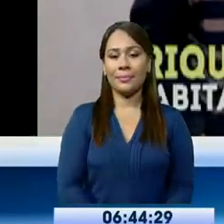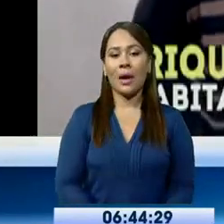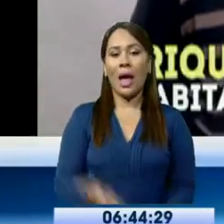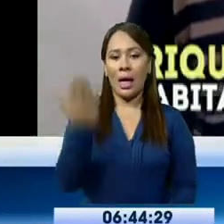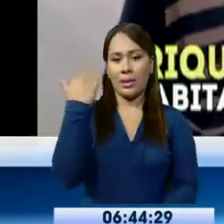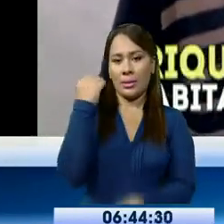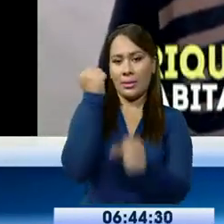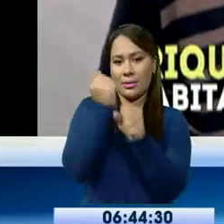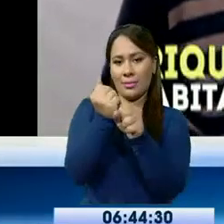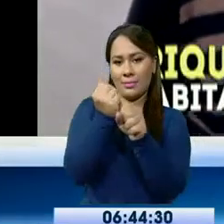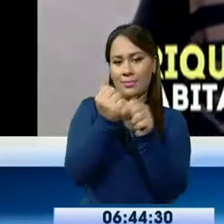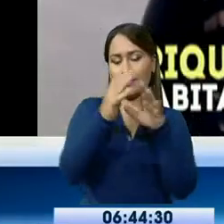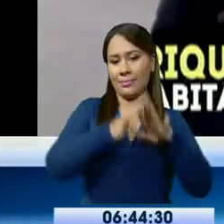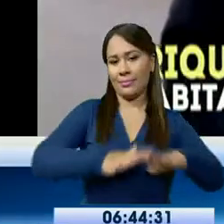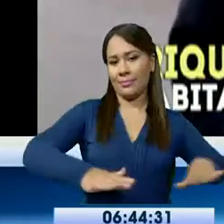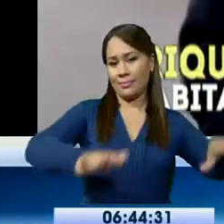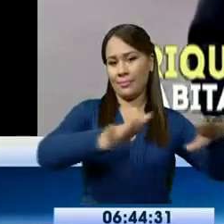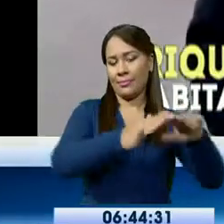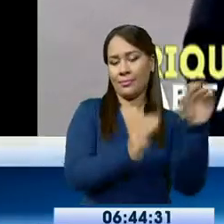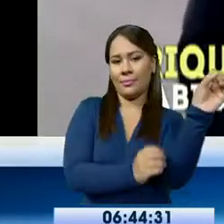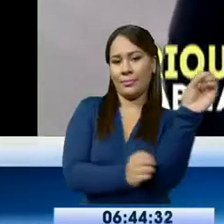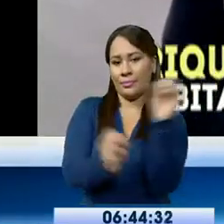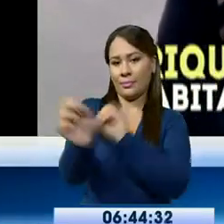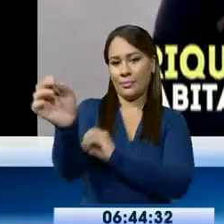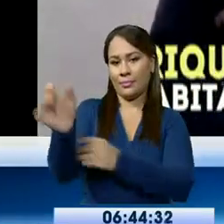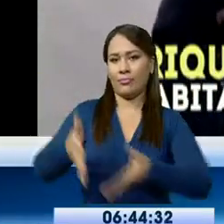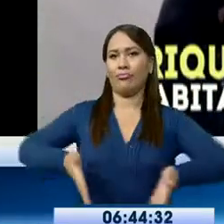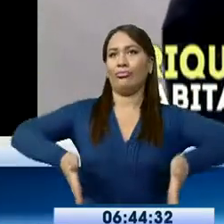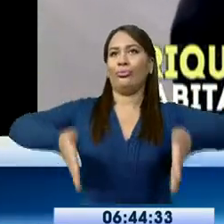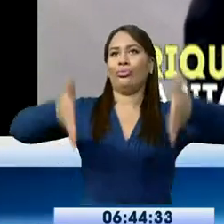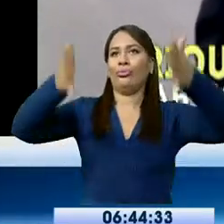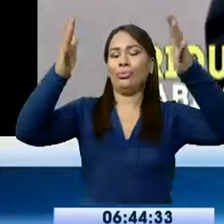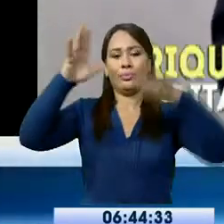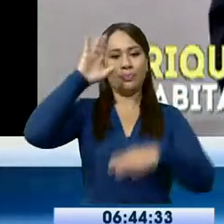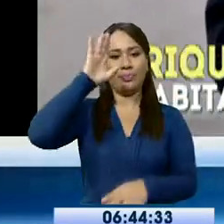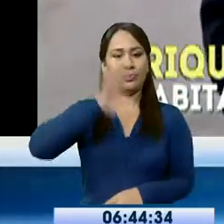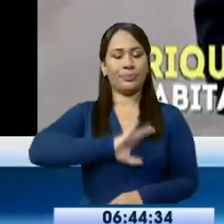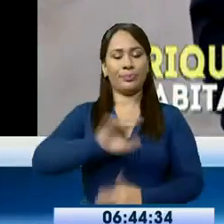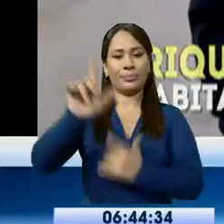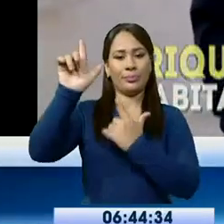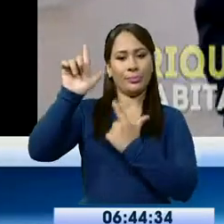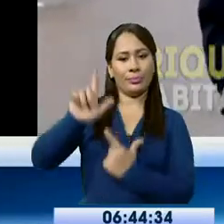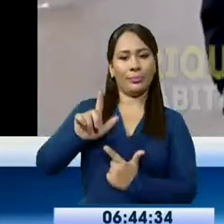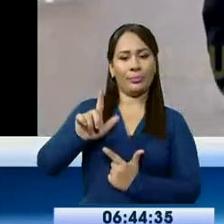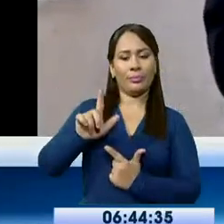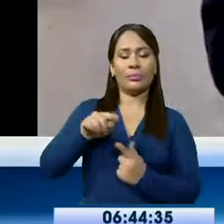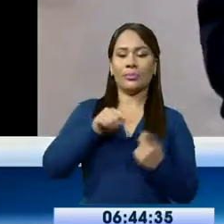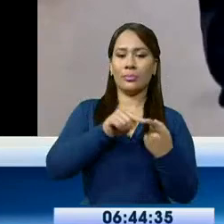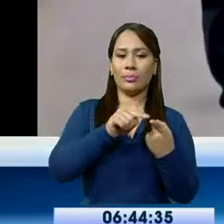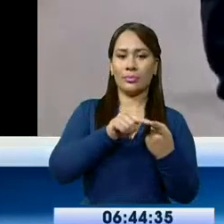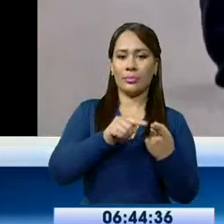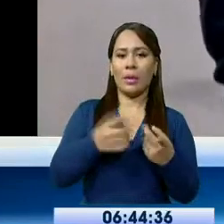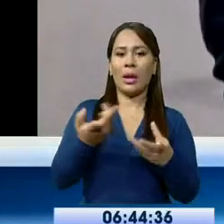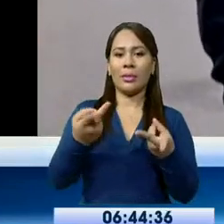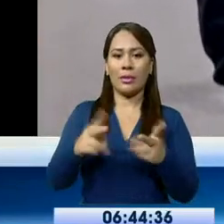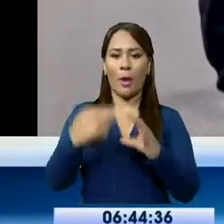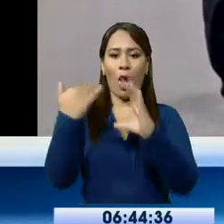funcionó, de lo que yo también recuerdo, la tenencia política, funcionó el